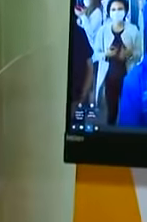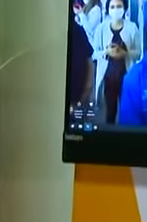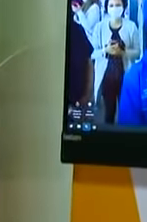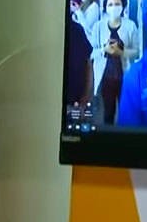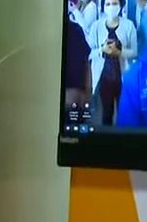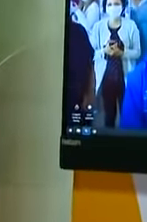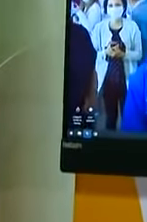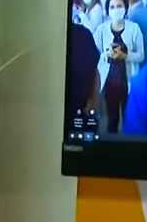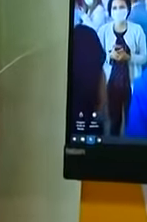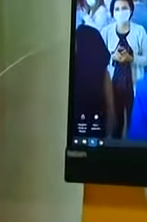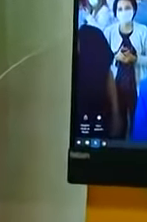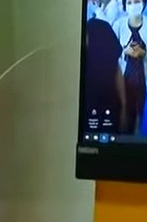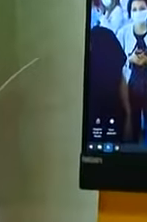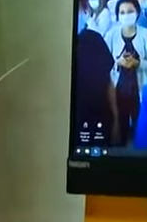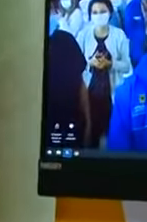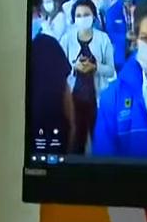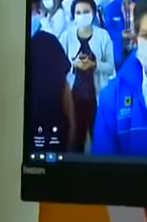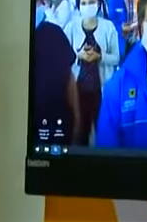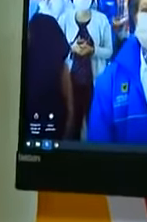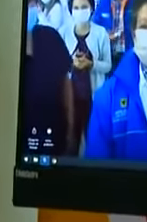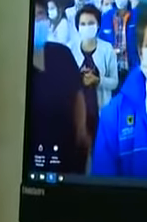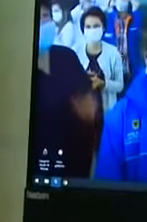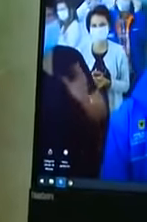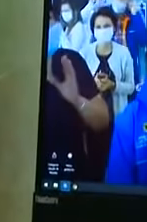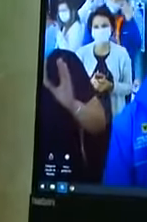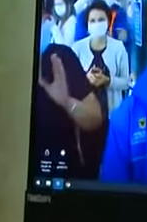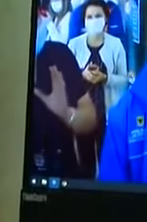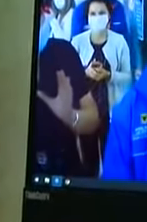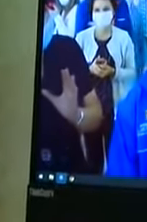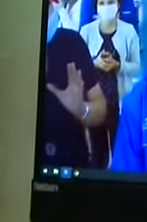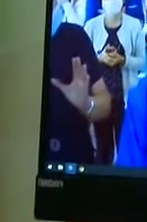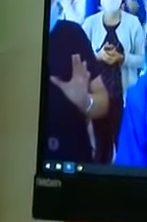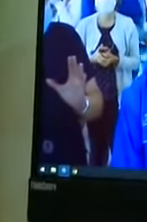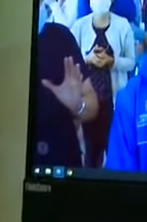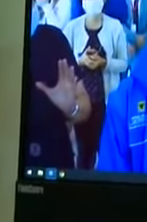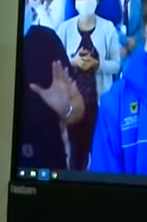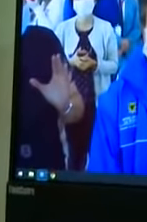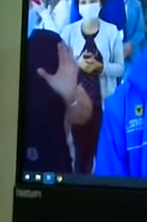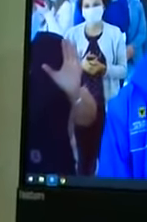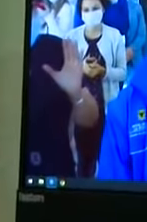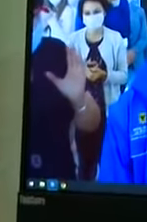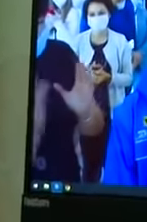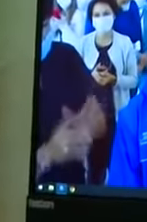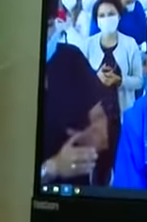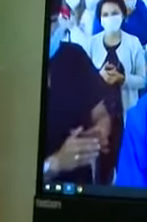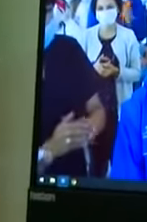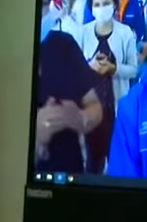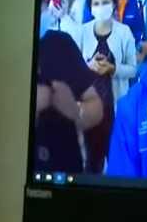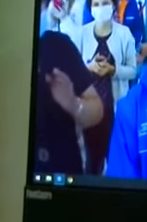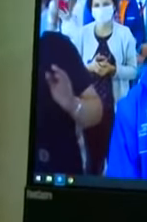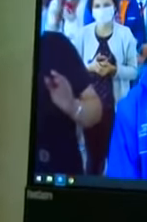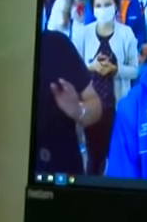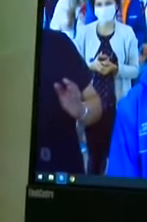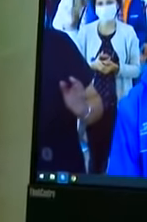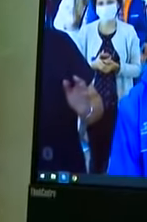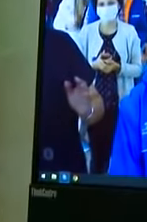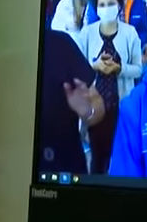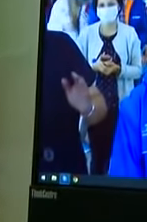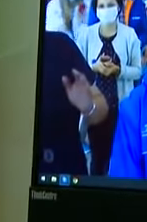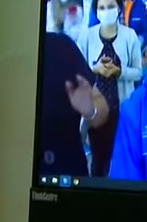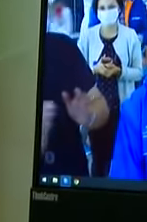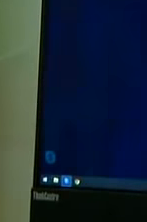Al otro lado, alcaldesa, tenemos informadores. Okay. Y ellos son los que contestan la llamada y el familiar dice, mi paciente está en la